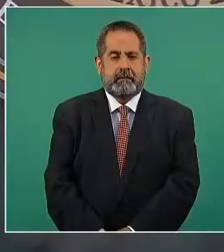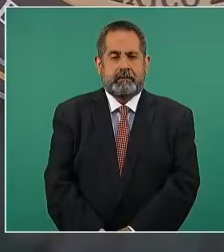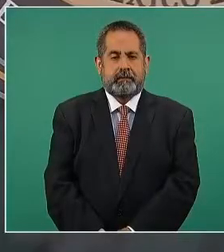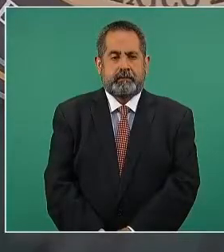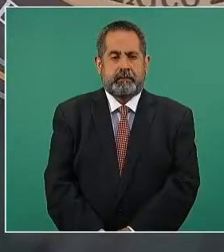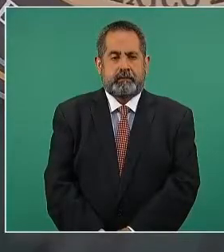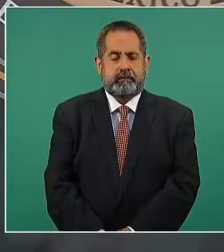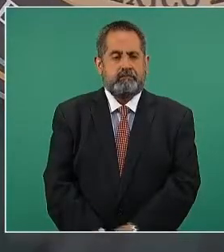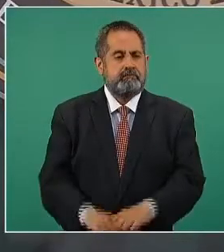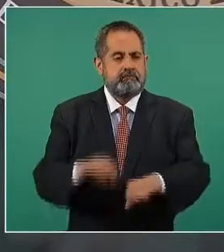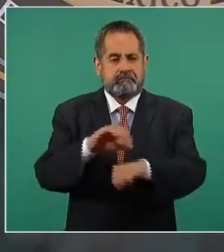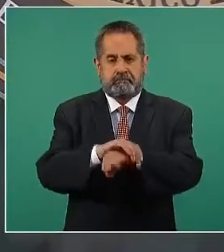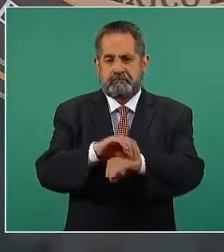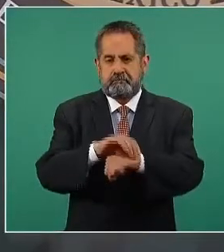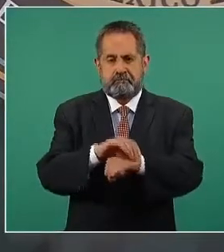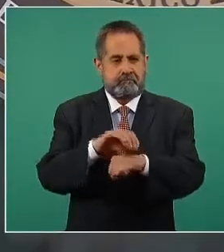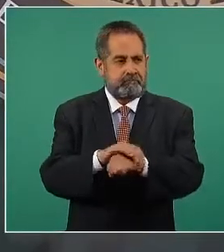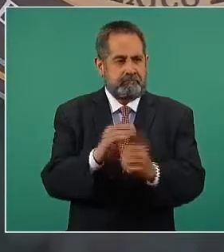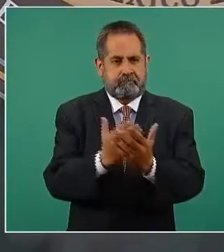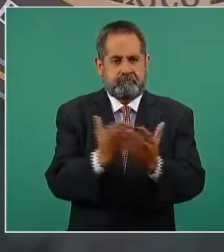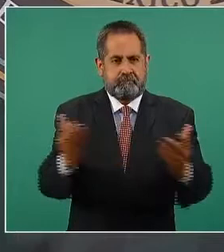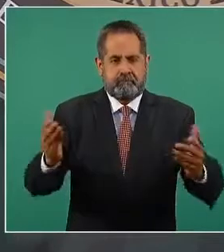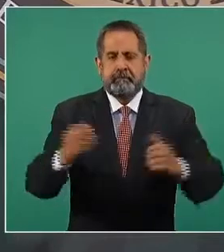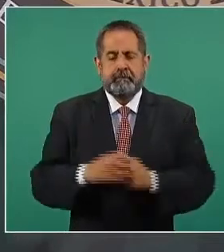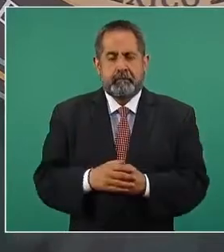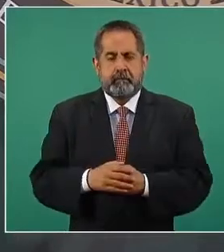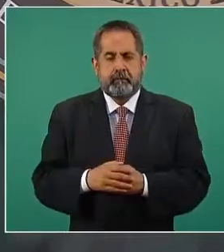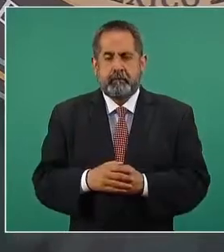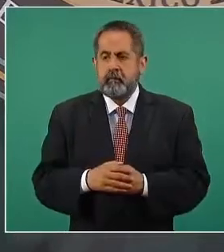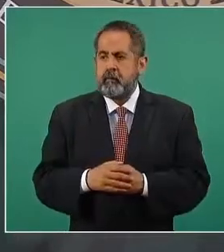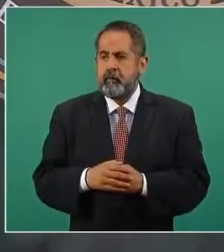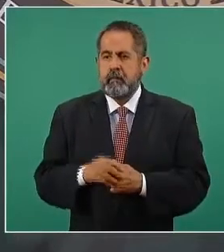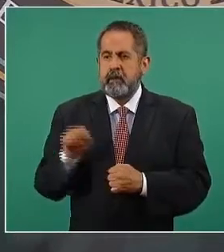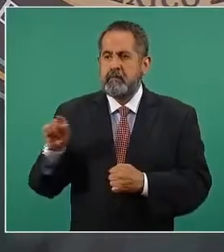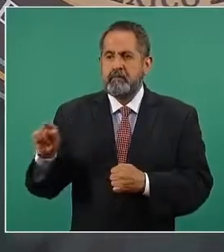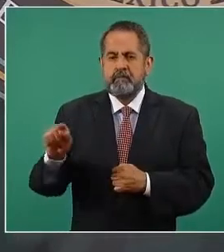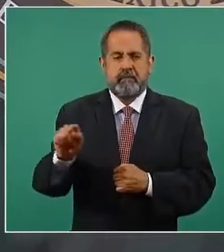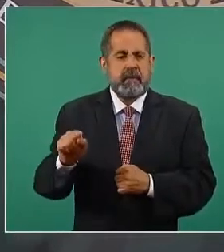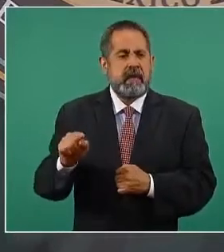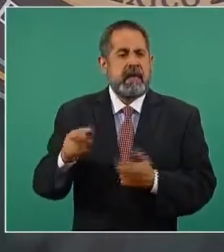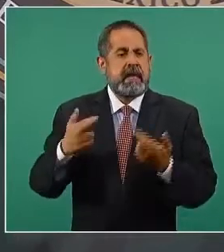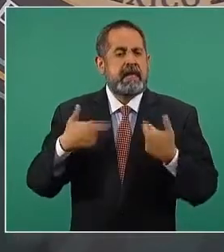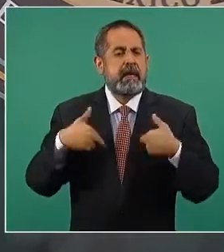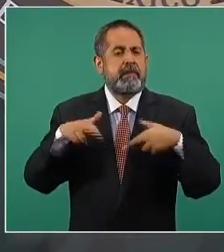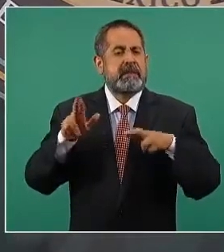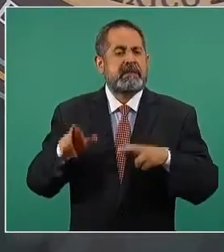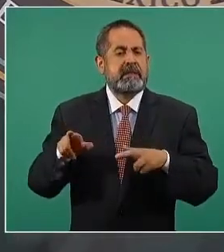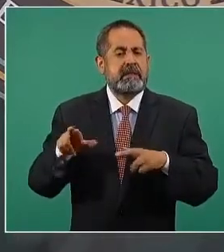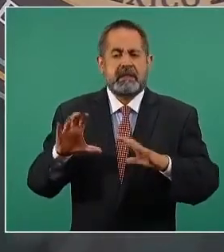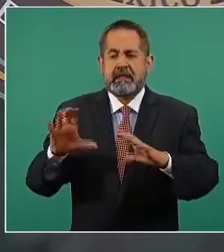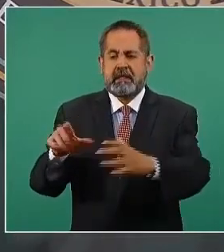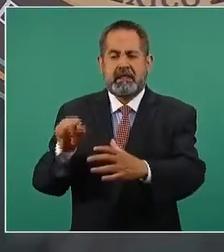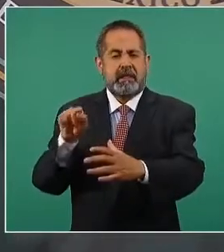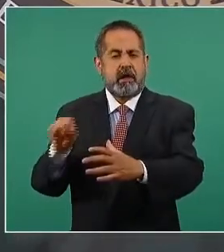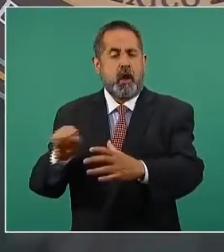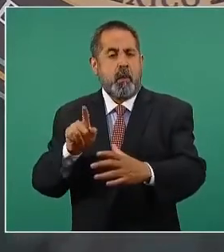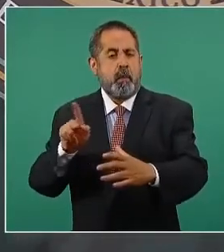Amigas, amigos, representantes de los pueblos